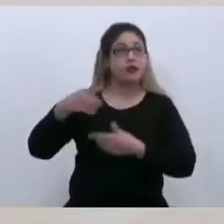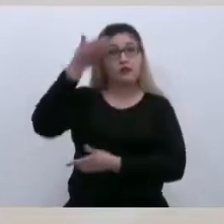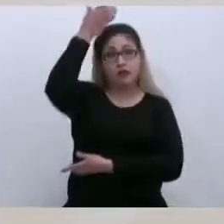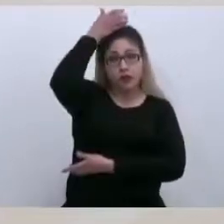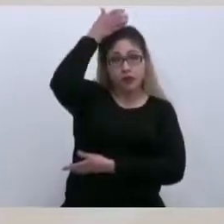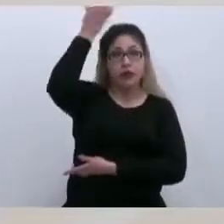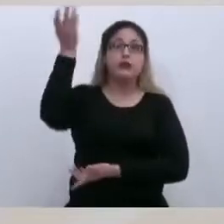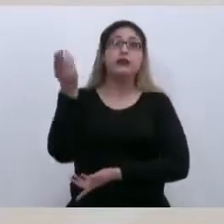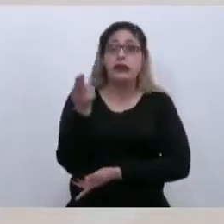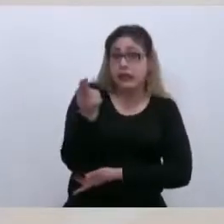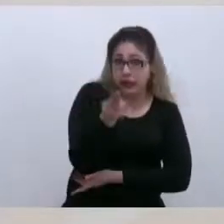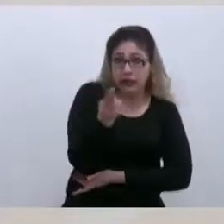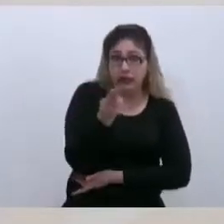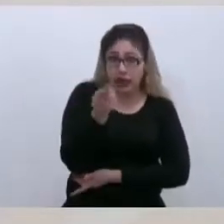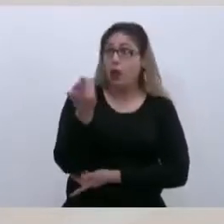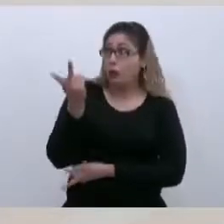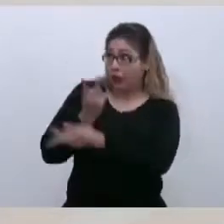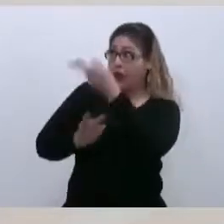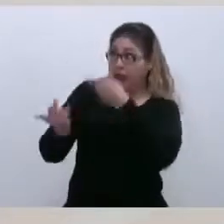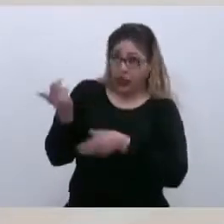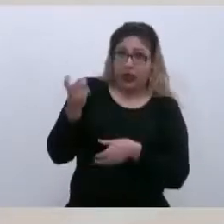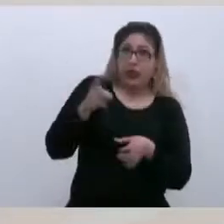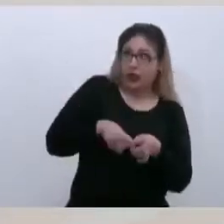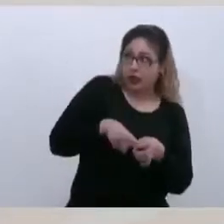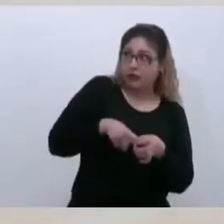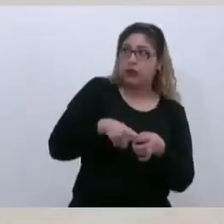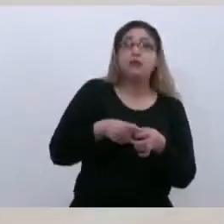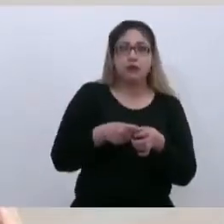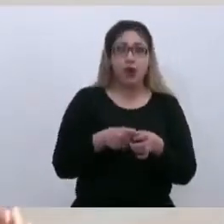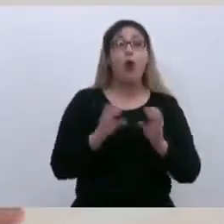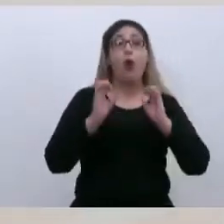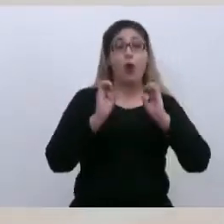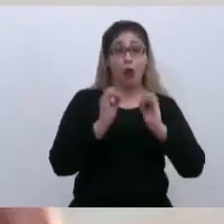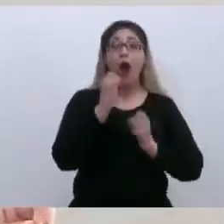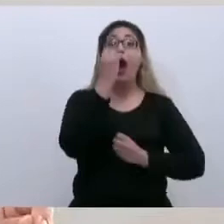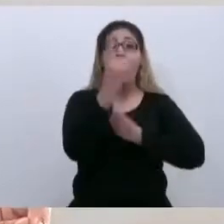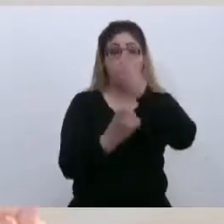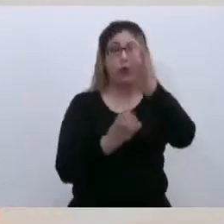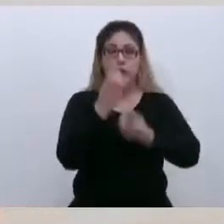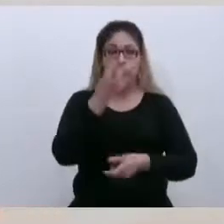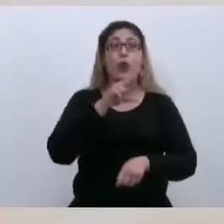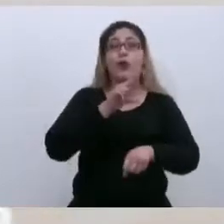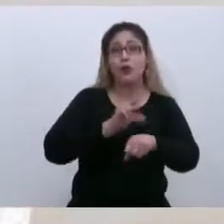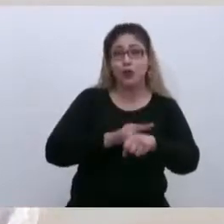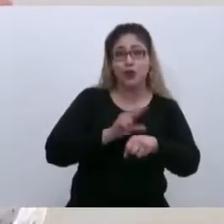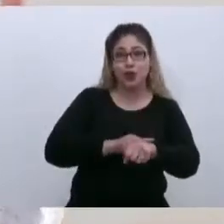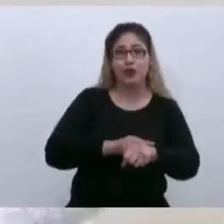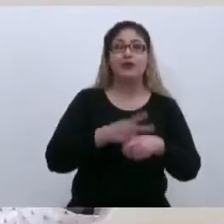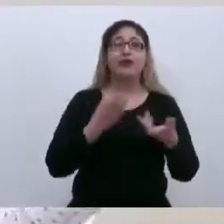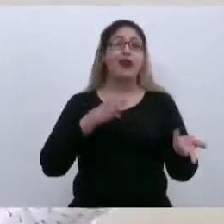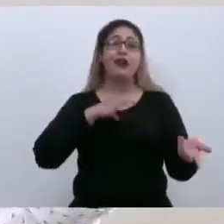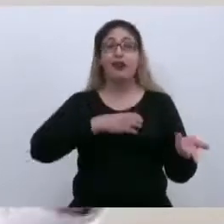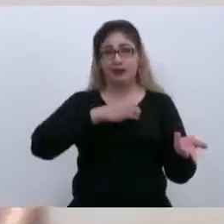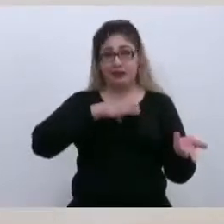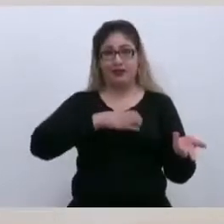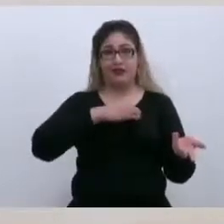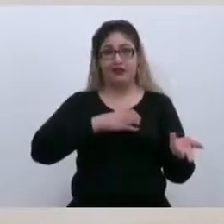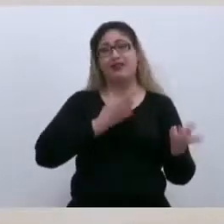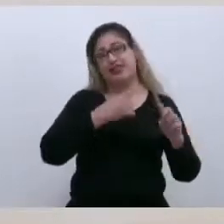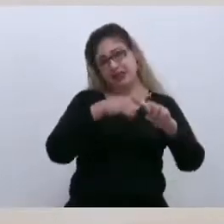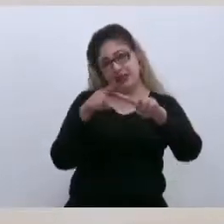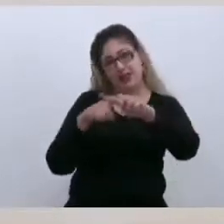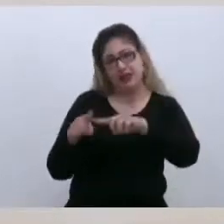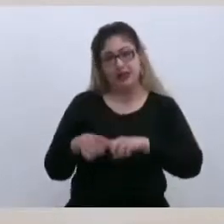ampliar la atención en especialidades como el de oncología, que La Laguna